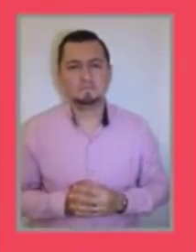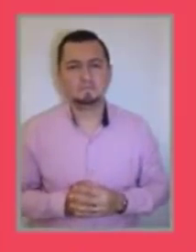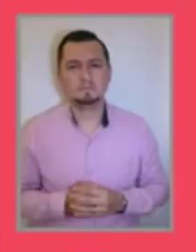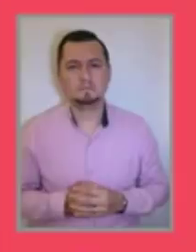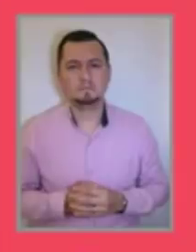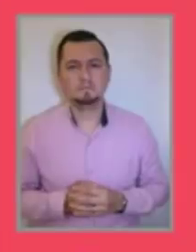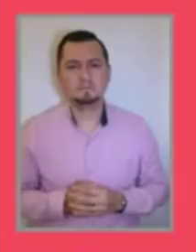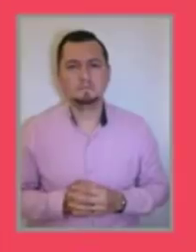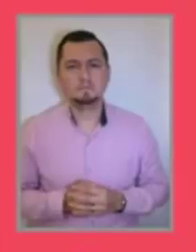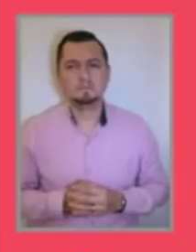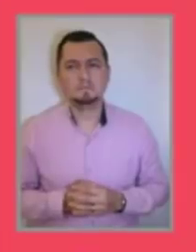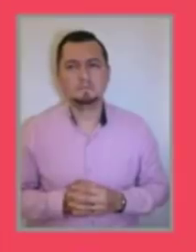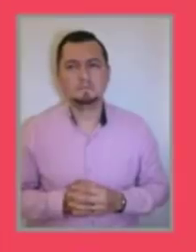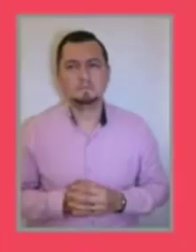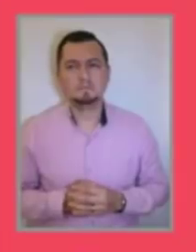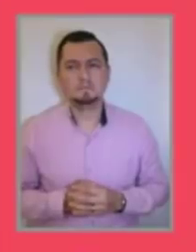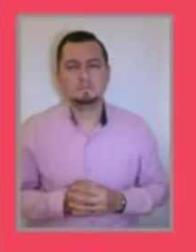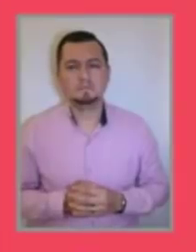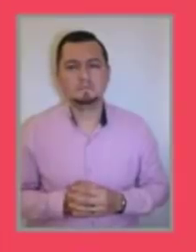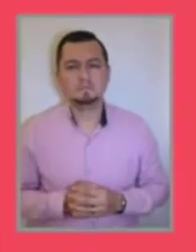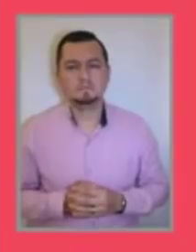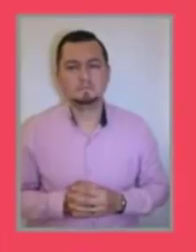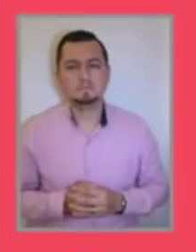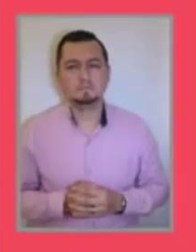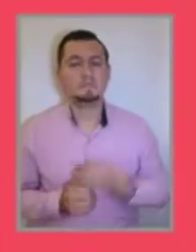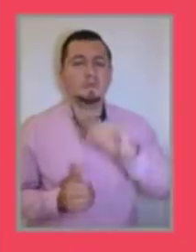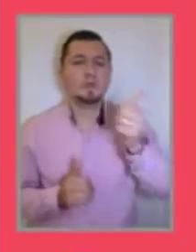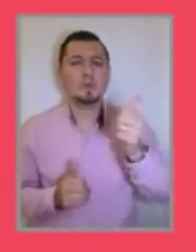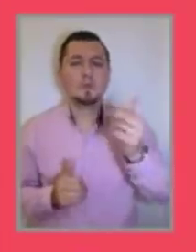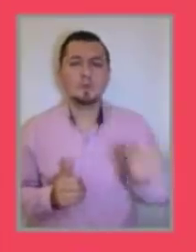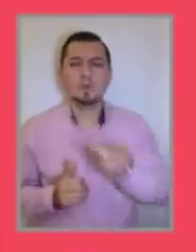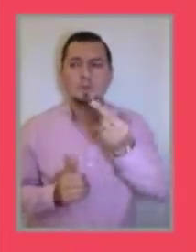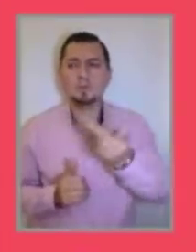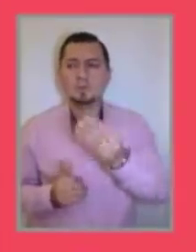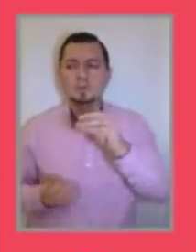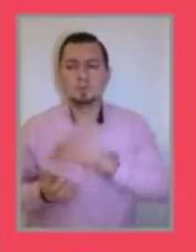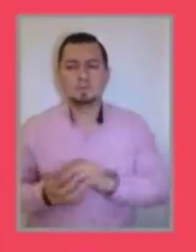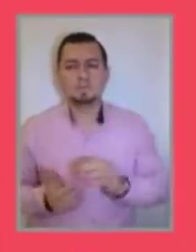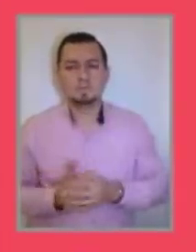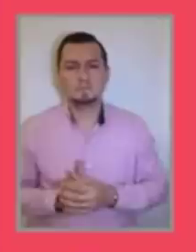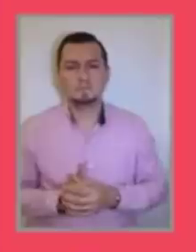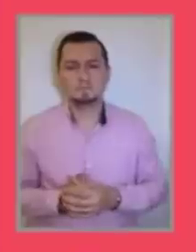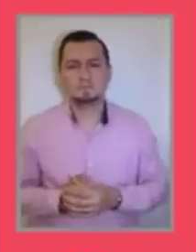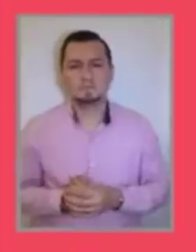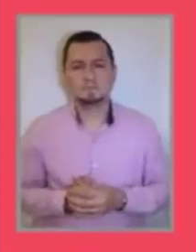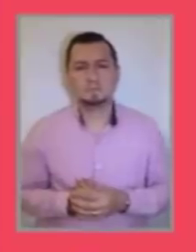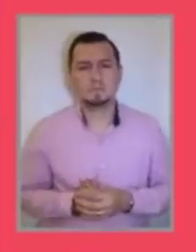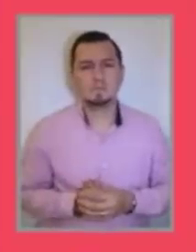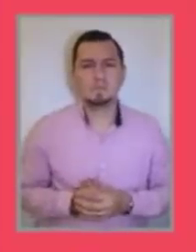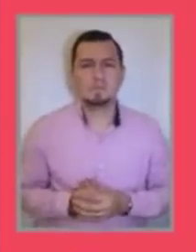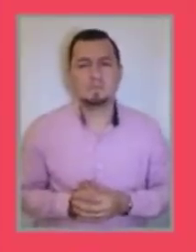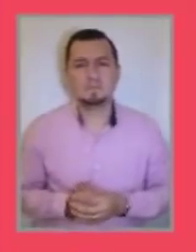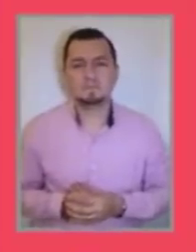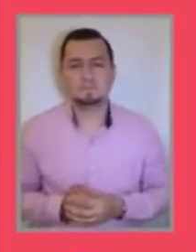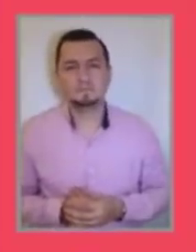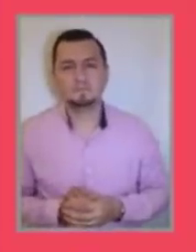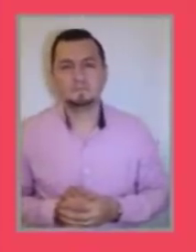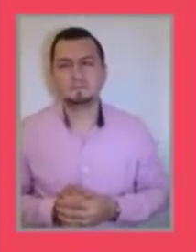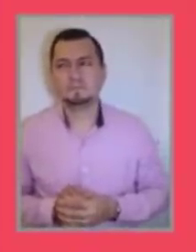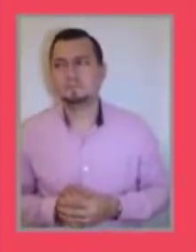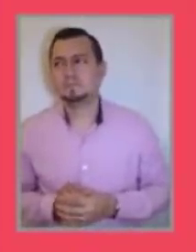¿No? Voy a dar lectura a unas que han llegado de redes sociales. ¿Sí? Bueno, y unas compañeras.